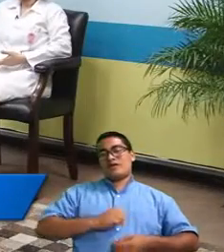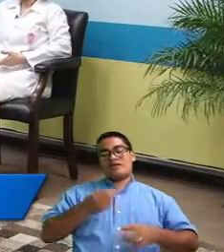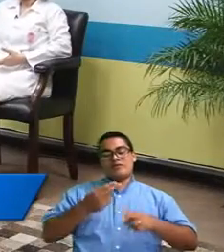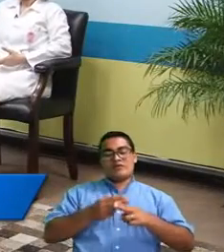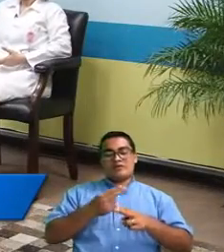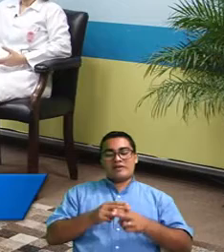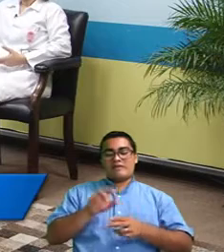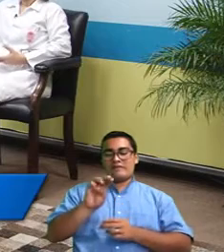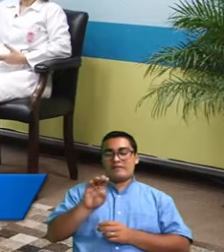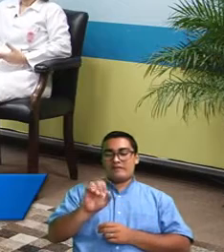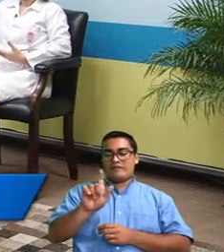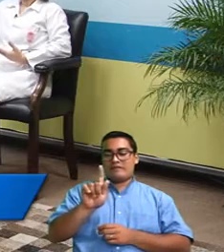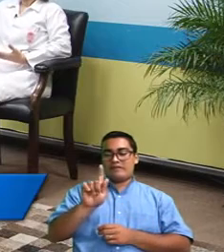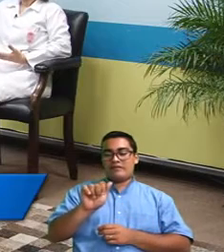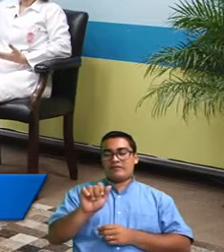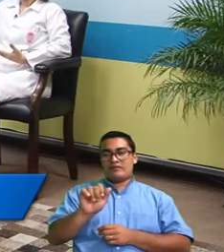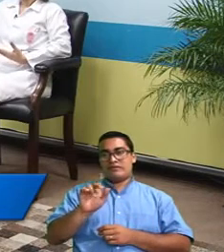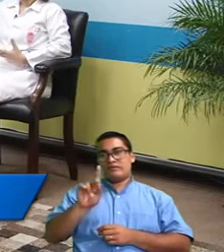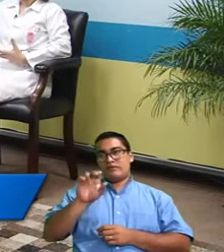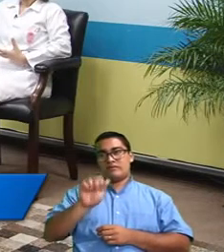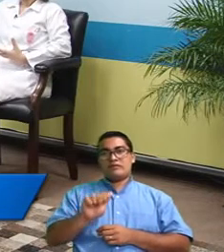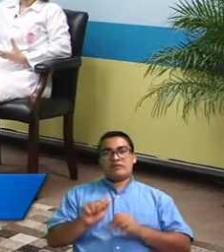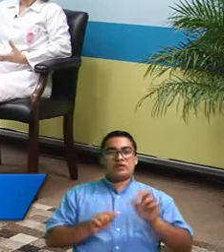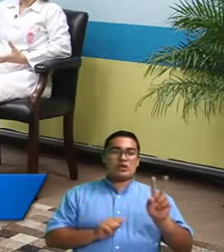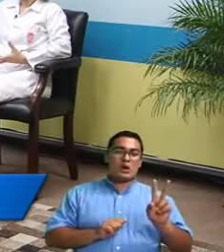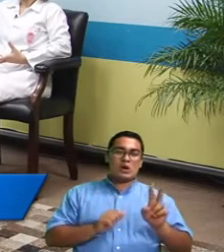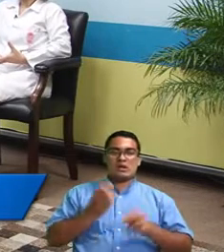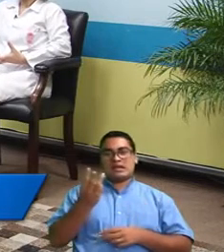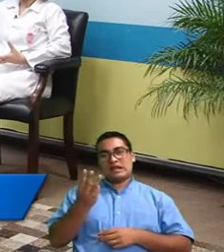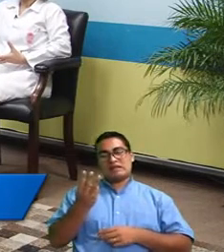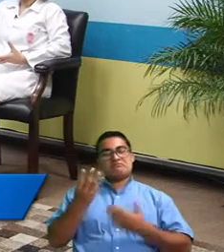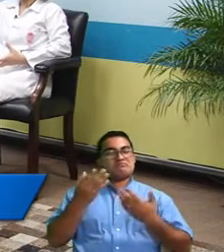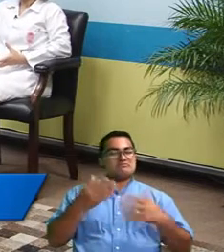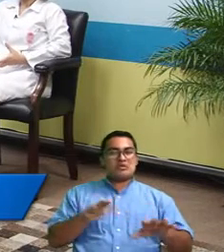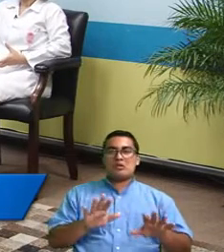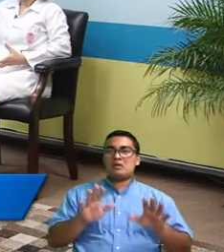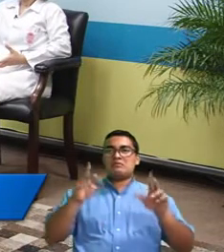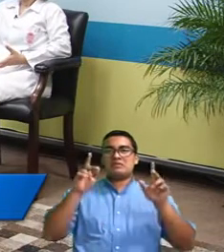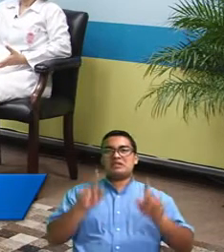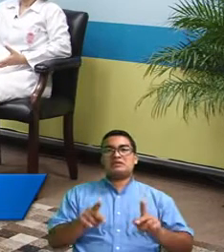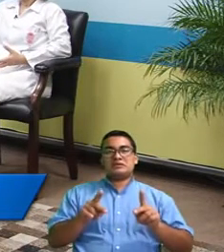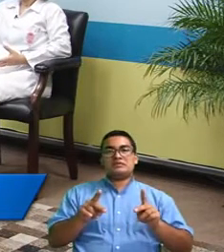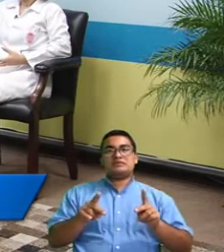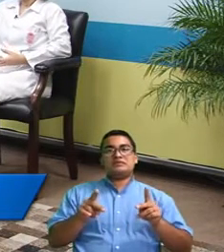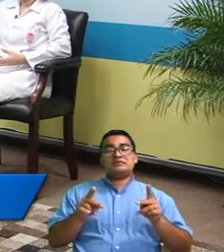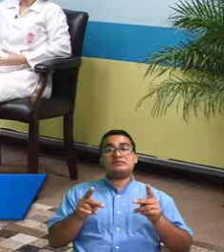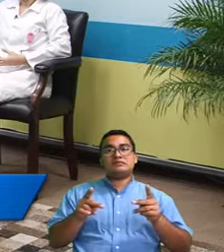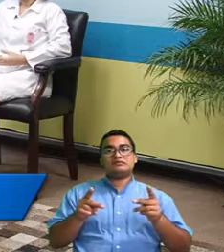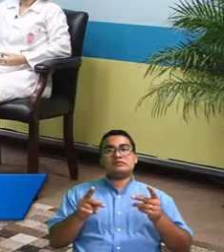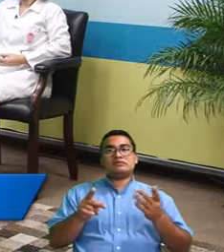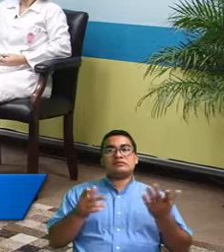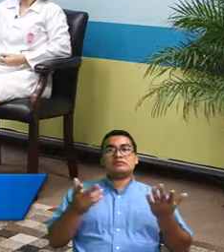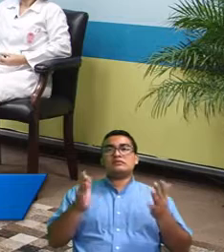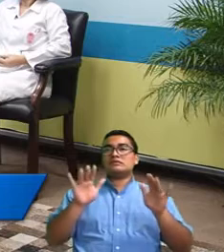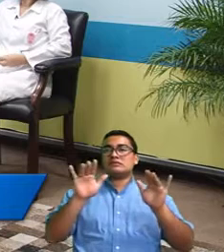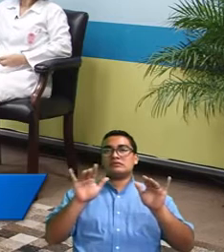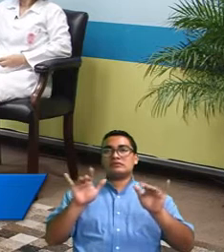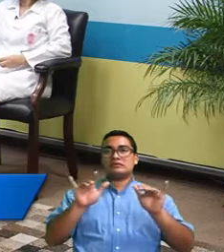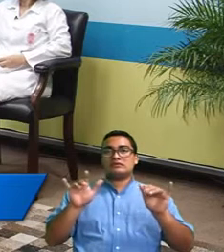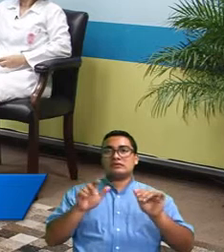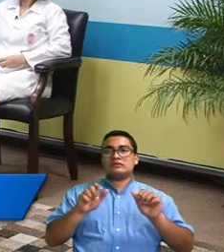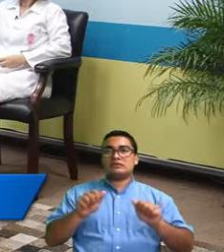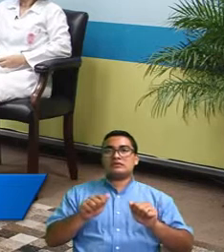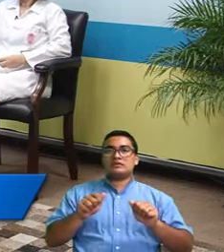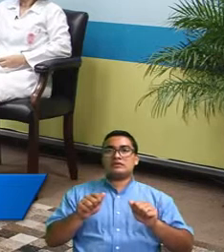metástasis, ¿verdad? La etapa 2 y la etapa 3, que es donde llega la mayoría, son etapas que ya no están solo